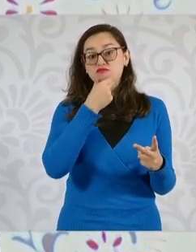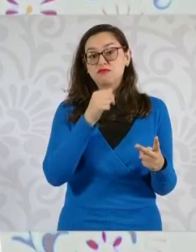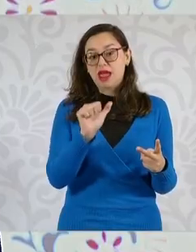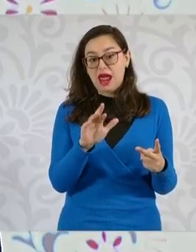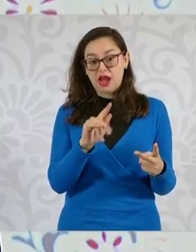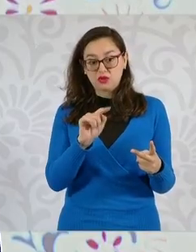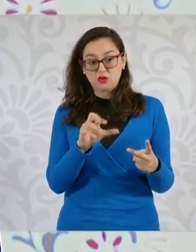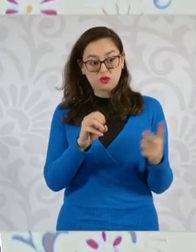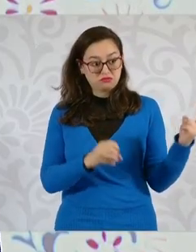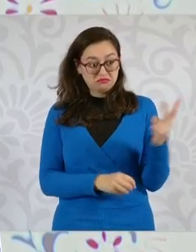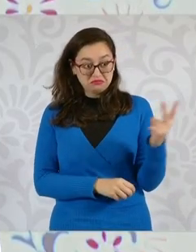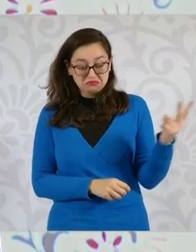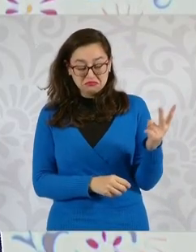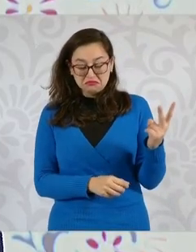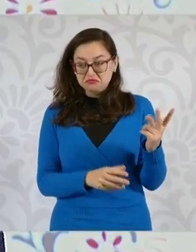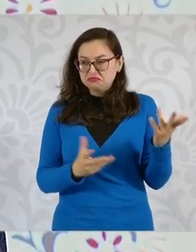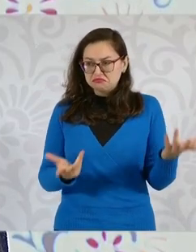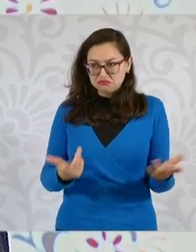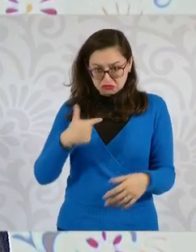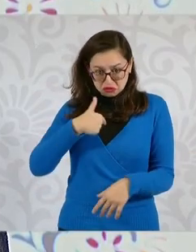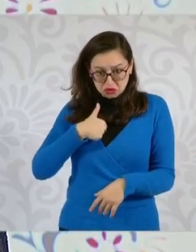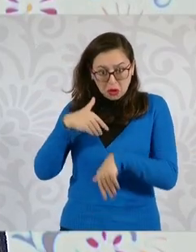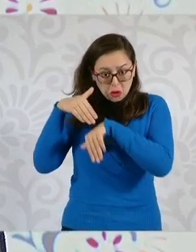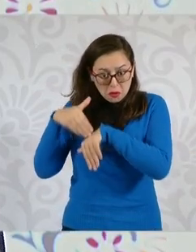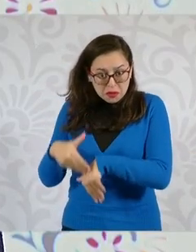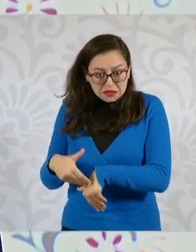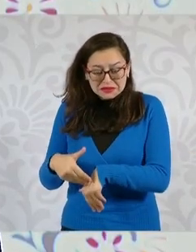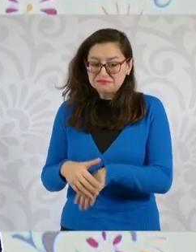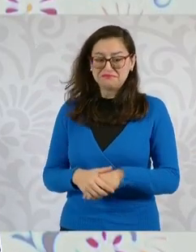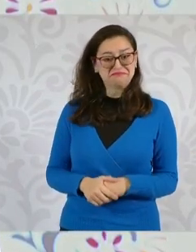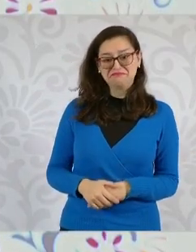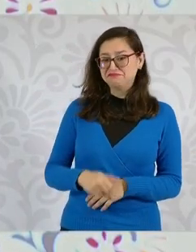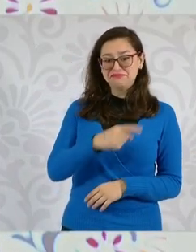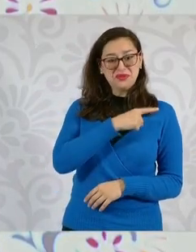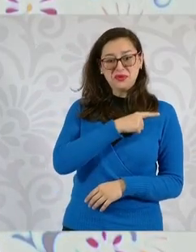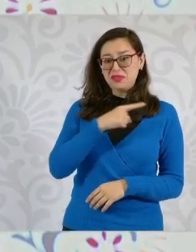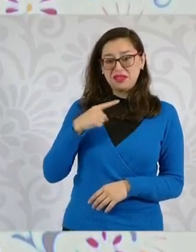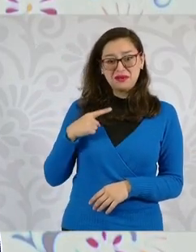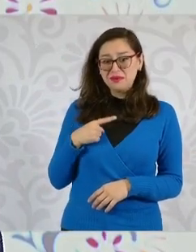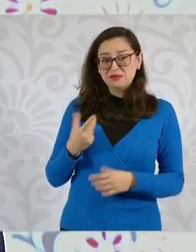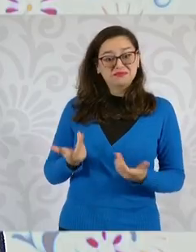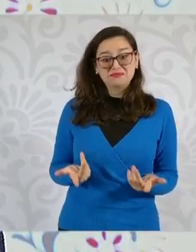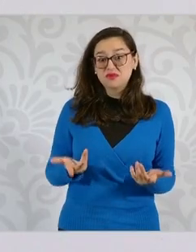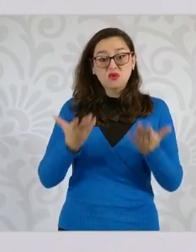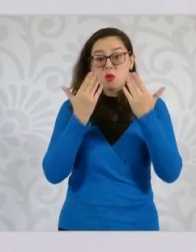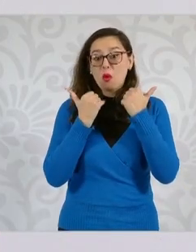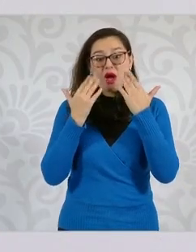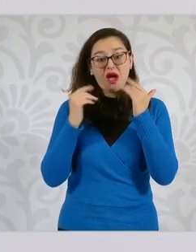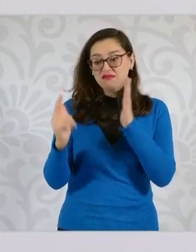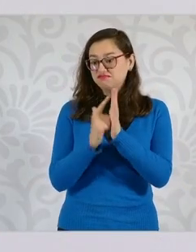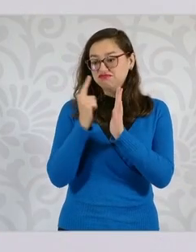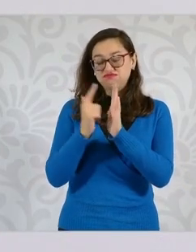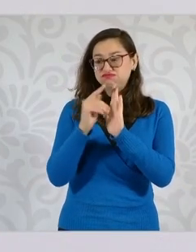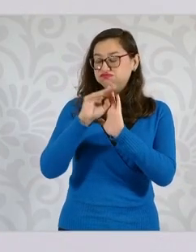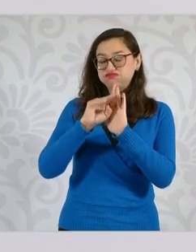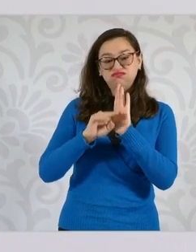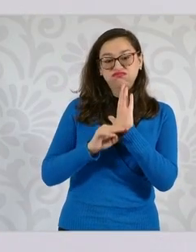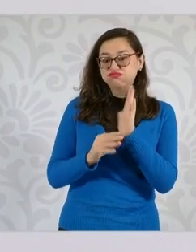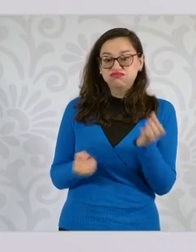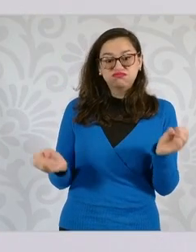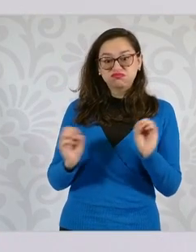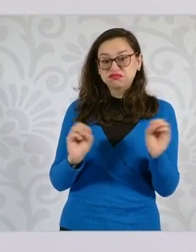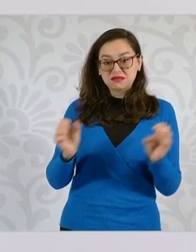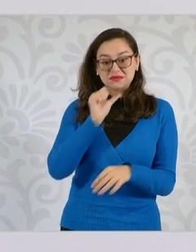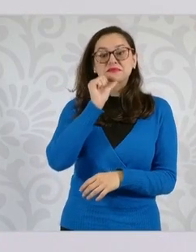esta solicitud que se está haciendo, no tiene ningún sustento jurídico y vamos a hablar de ello. Y después pasamos a las preguntas y